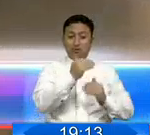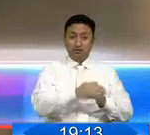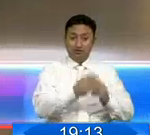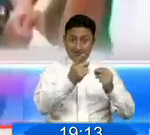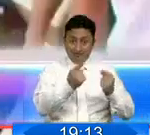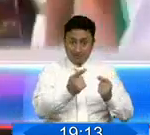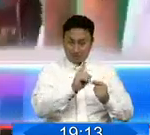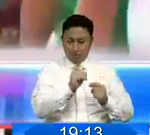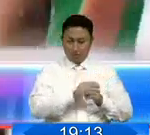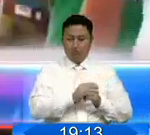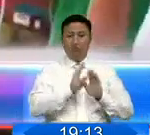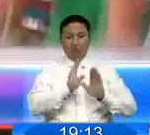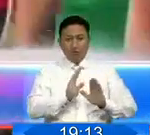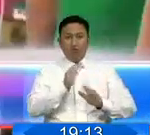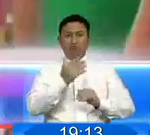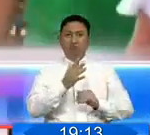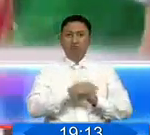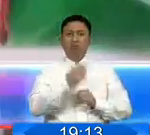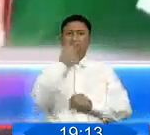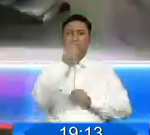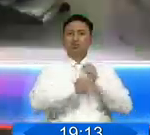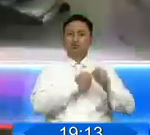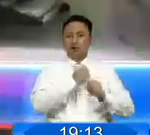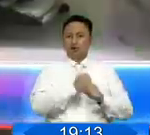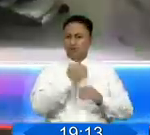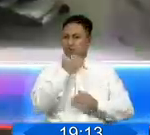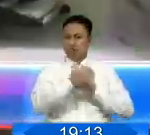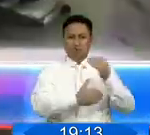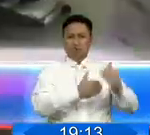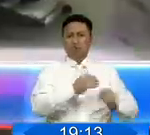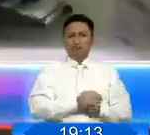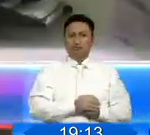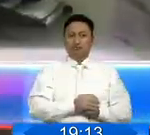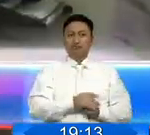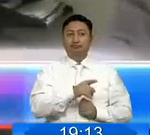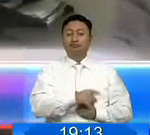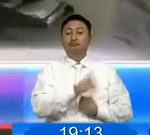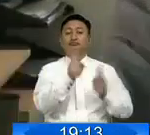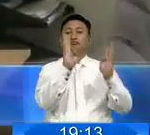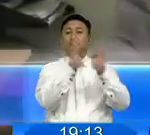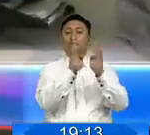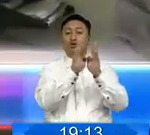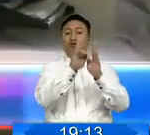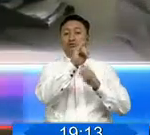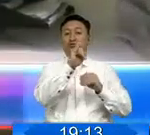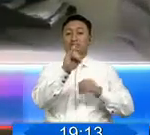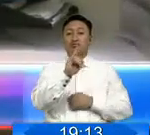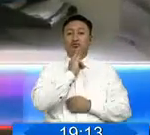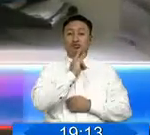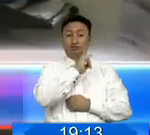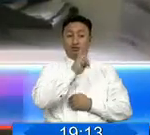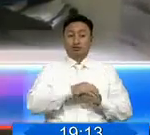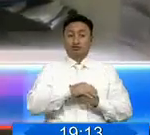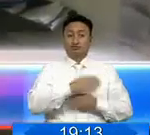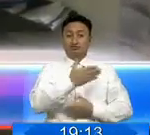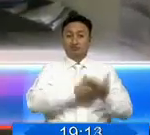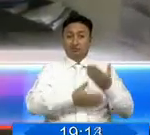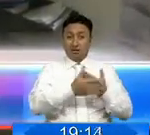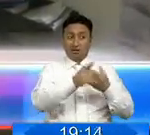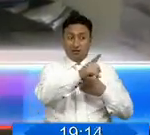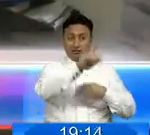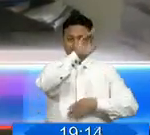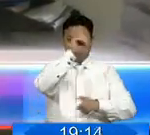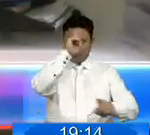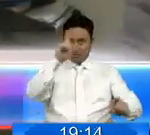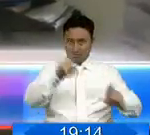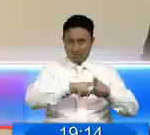inmediato, sino que tomaría alrededor de 2 años. En última instancia es el Congreso norteamericano el que tiene que aprobar los acuerdos comerciales, tal